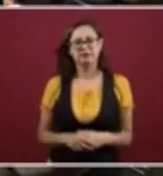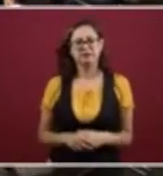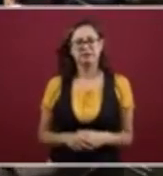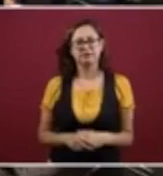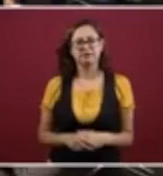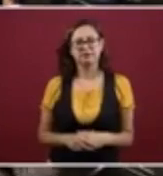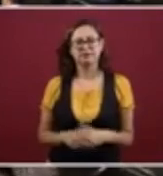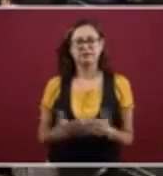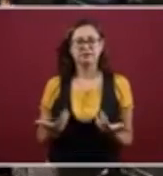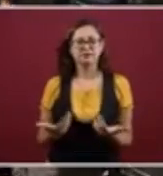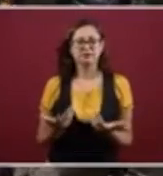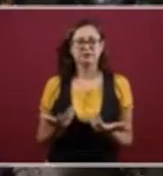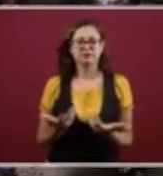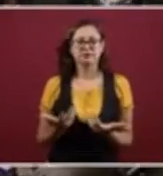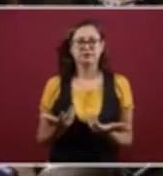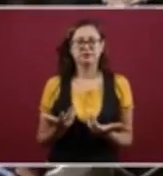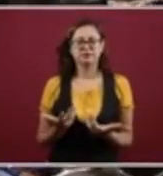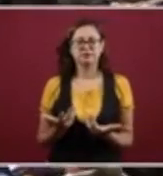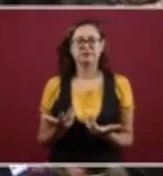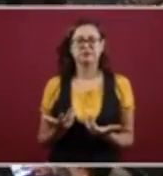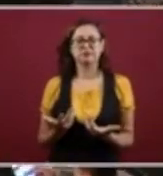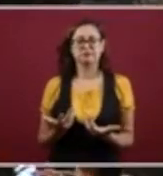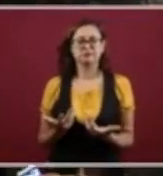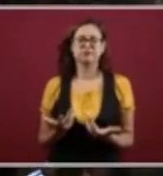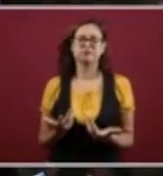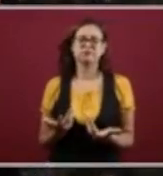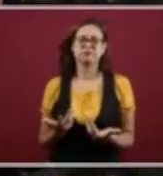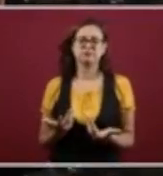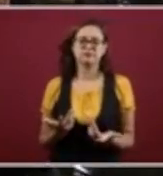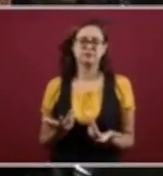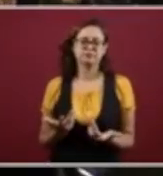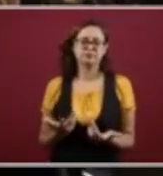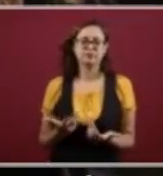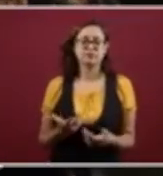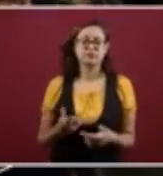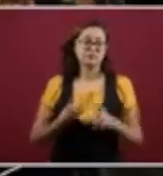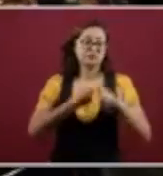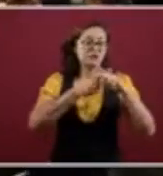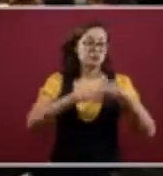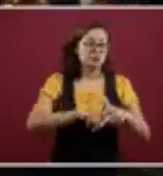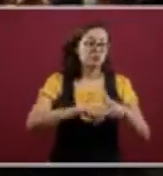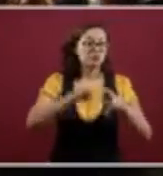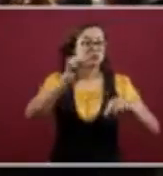queriendo llevar a cabo un procedimiento legal,